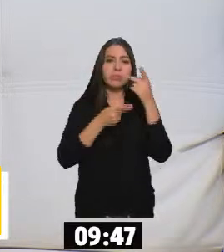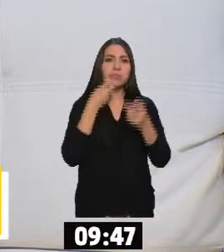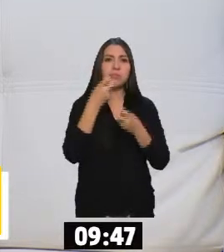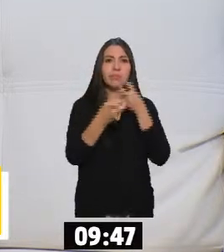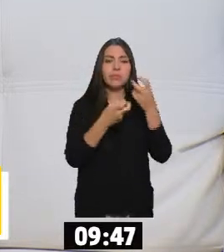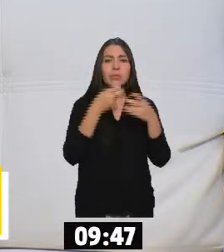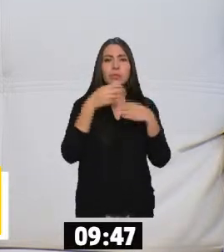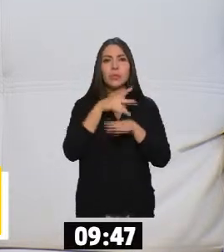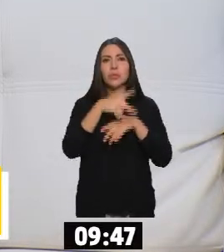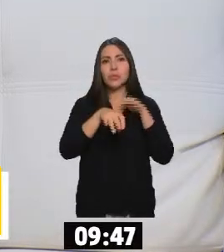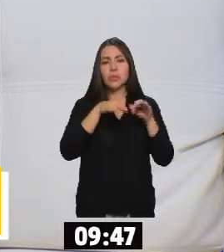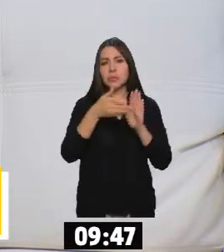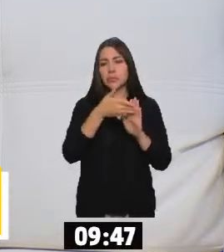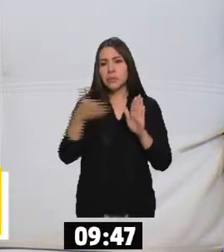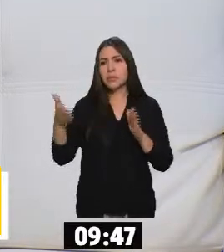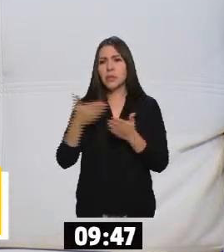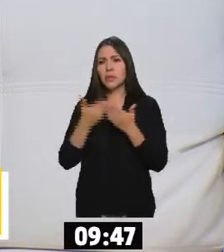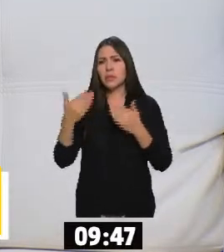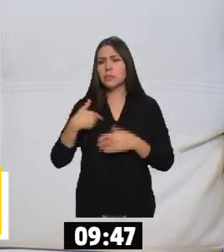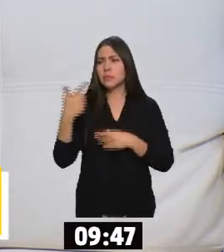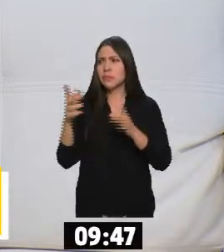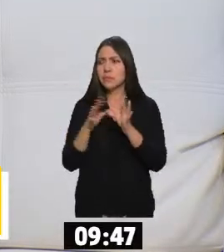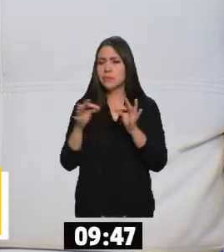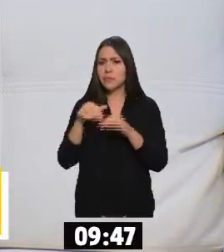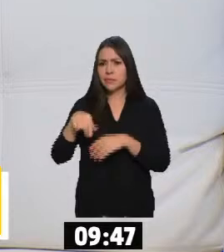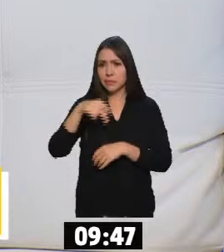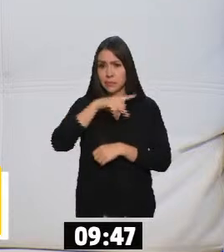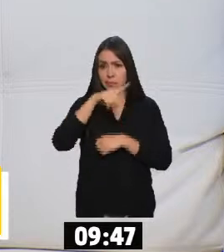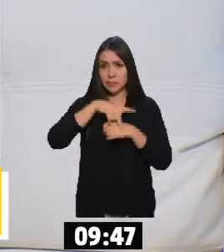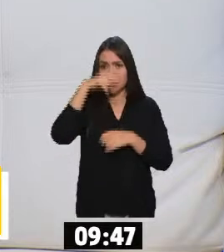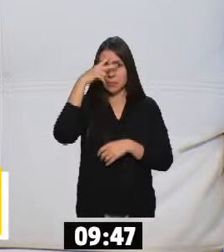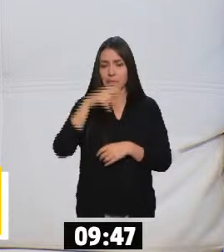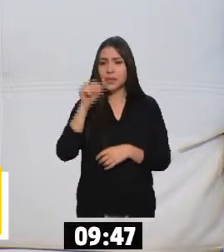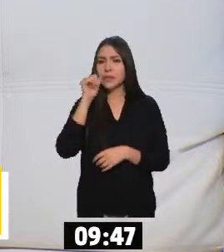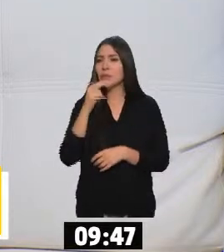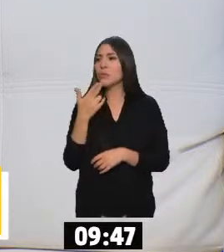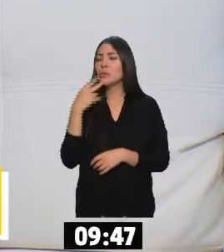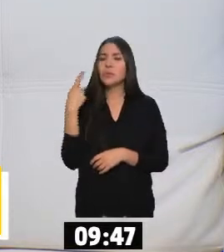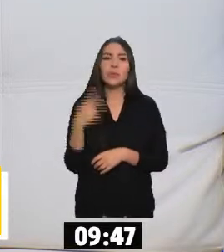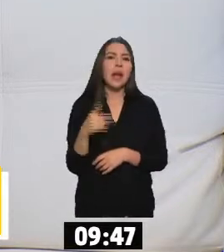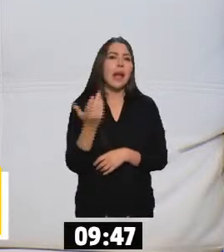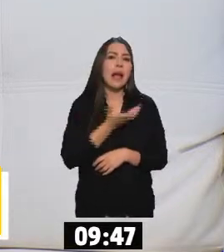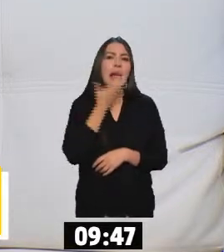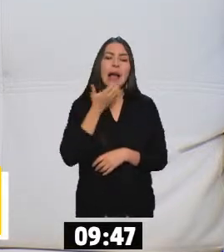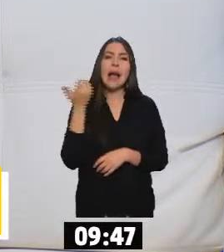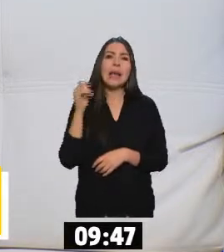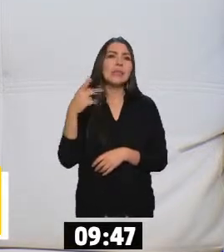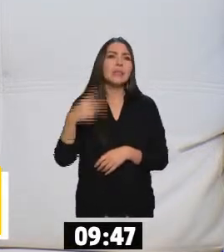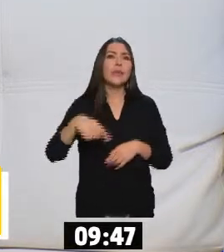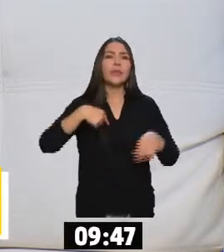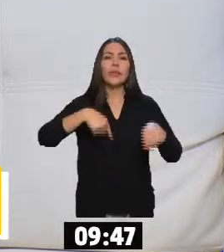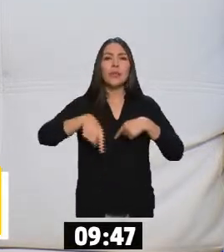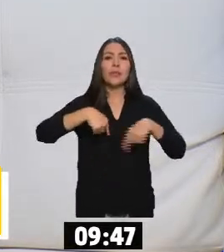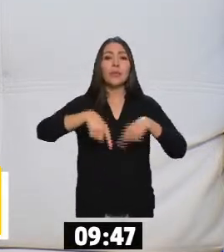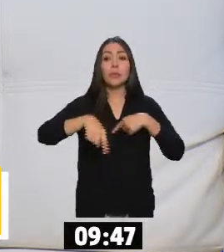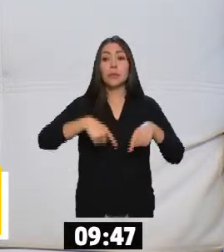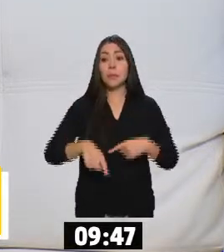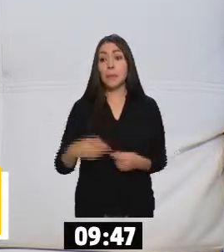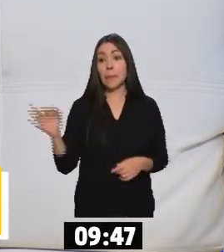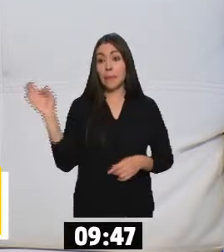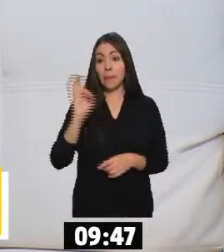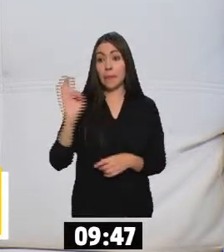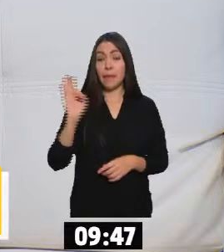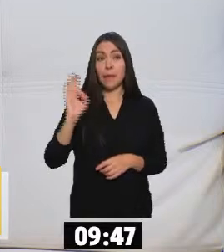tenido, pero pues yo hago un planteamiento. Este país es naturalmente futbolero, no futbolista, sino futbolero. ¿Qué pasaría si